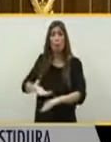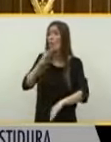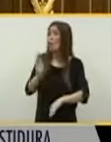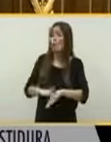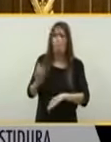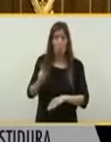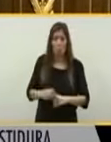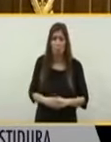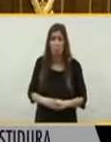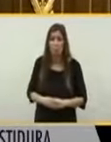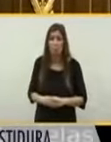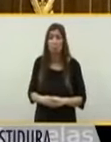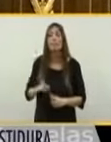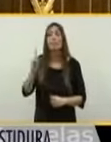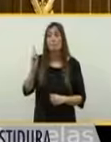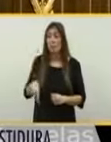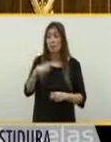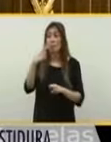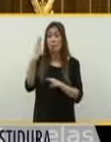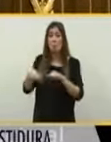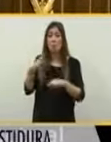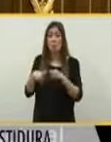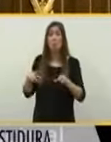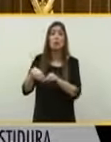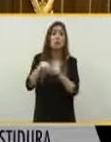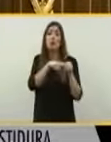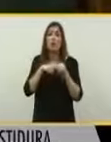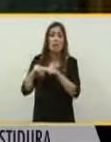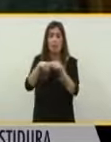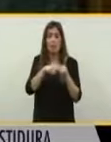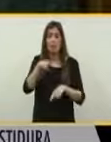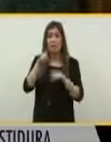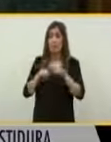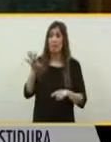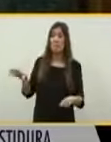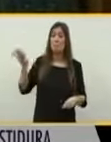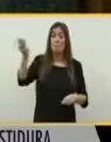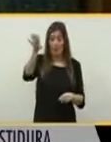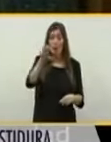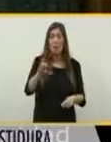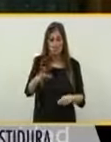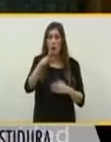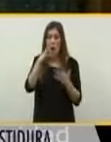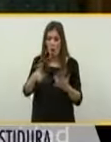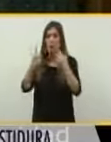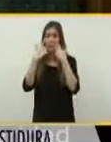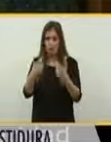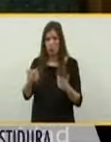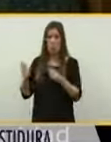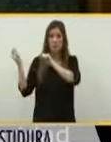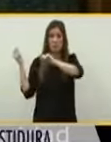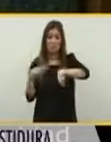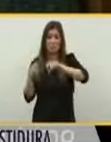también aplicar una política de solidaridad para con aquellos países que están ahora mismo recibiendo los flujos de